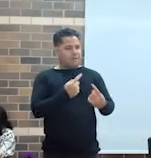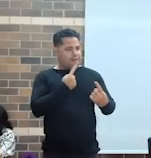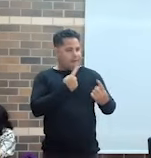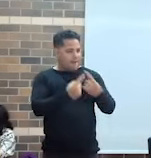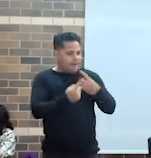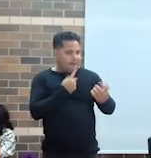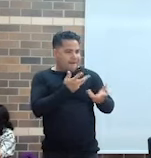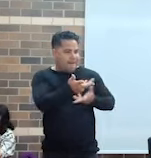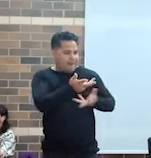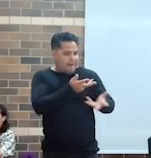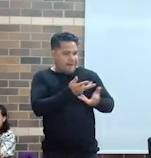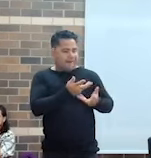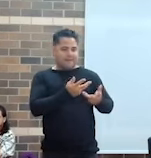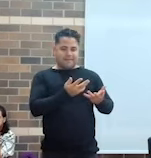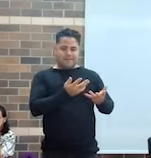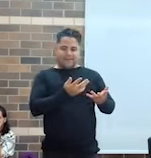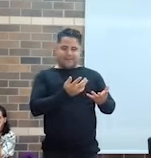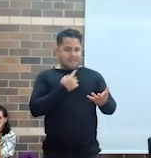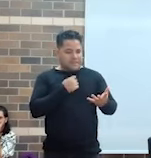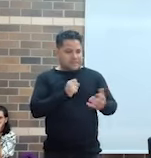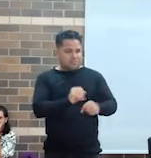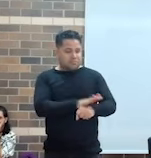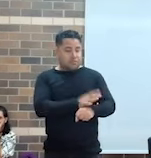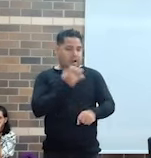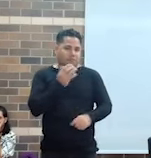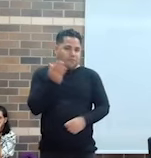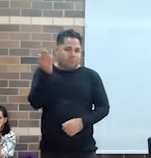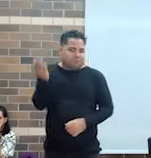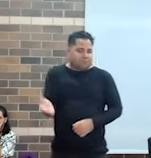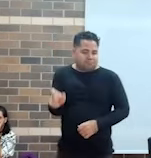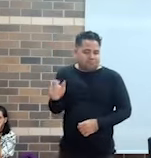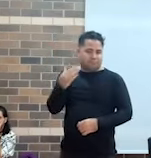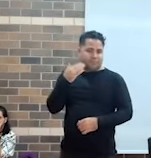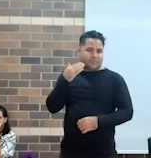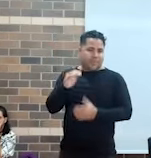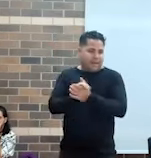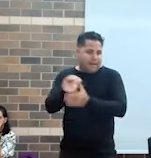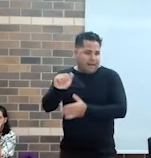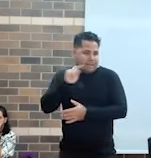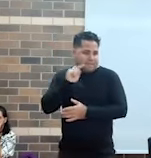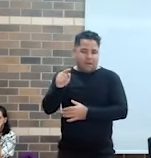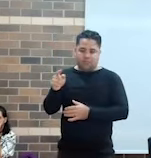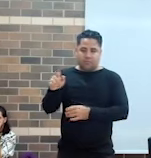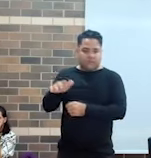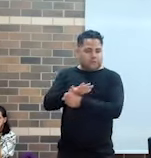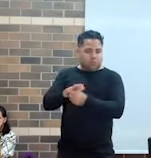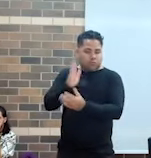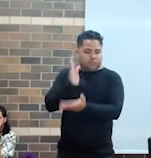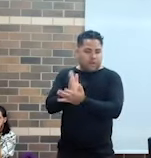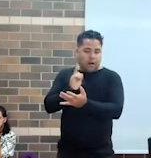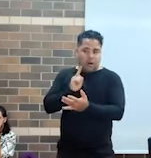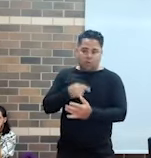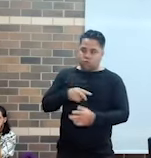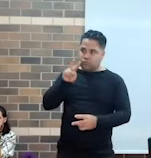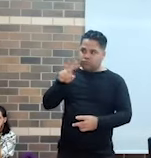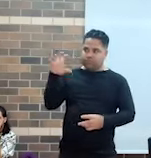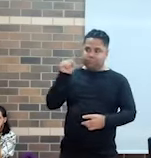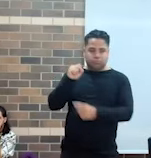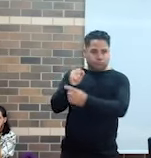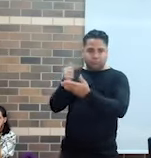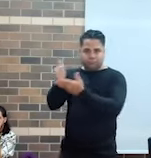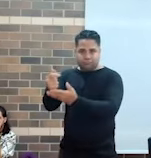sea, sé muy fácil una amiga si está pasando por un mal momento, algo que antes no me percataba. Entonces,